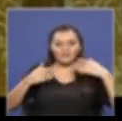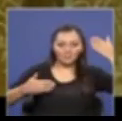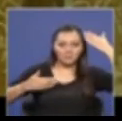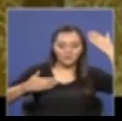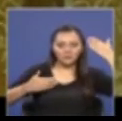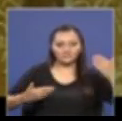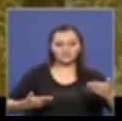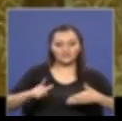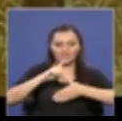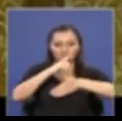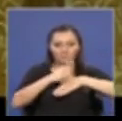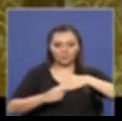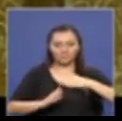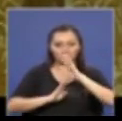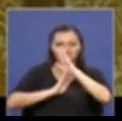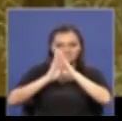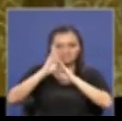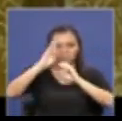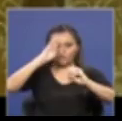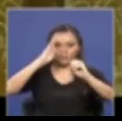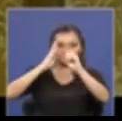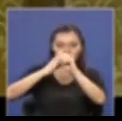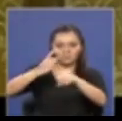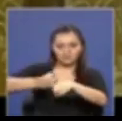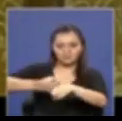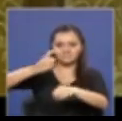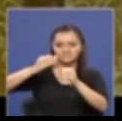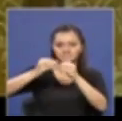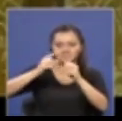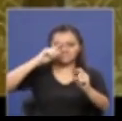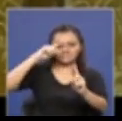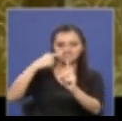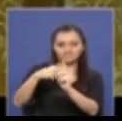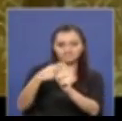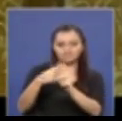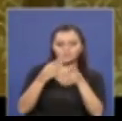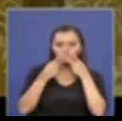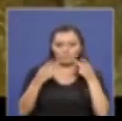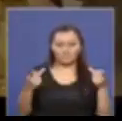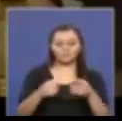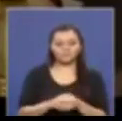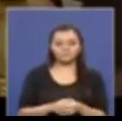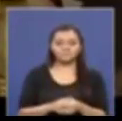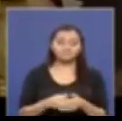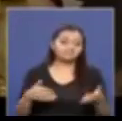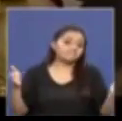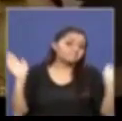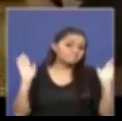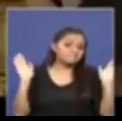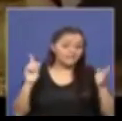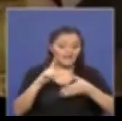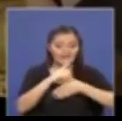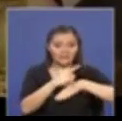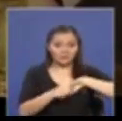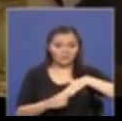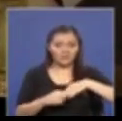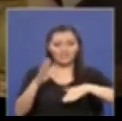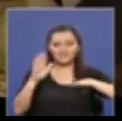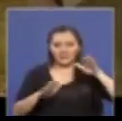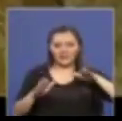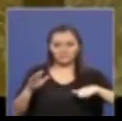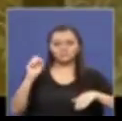renovada, progresista, de objetivos concretos en favor de nuestros pueblos. Algún día América tendrá una voz